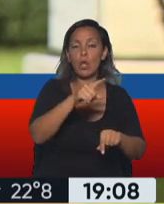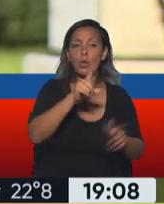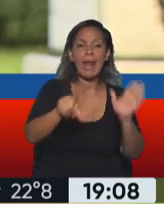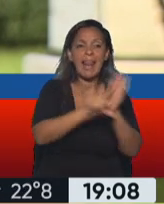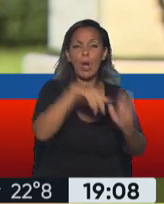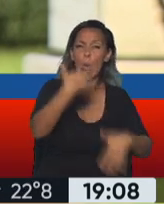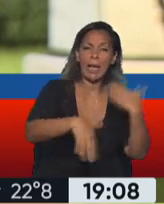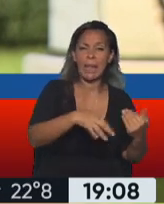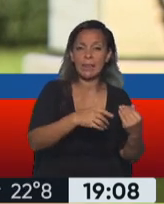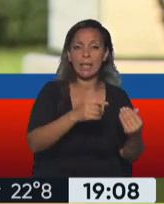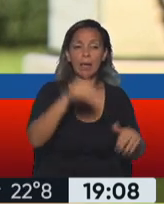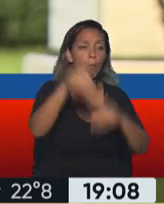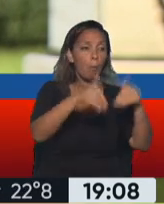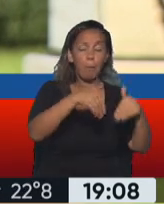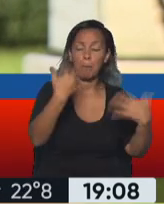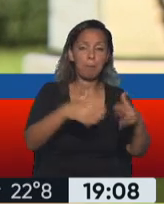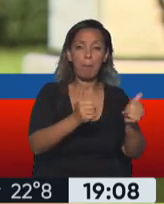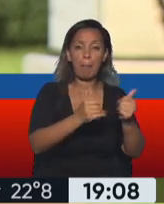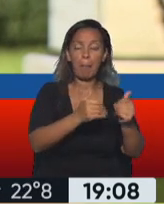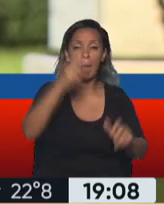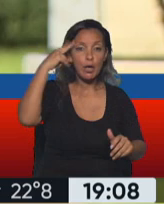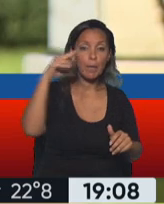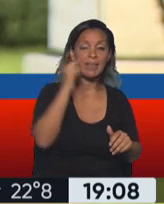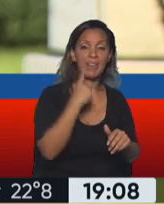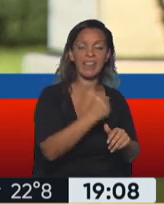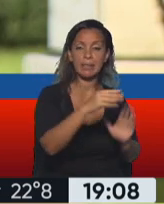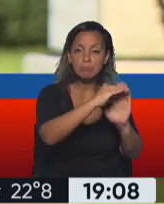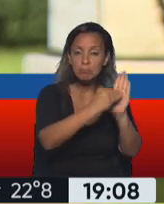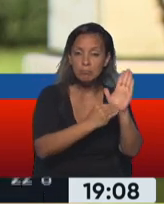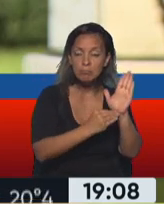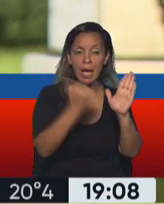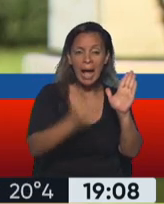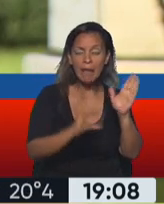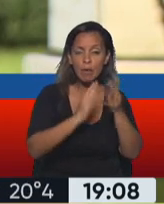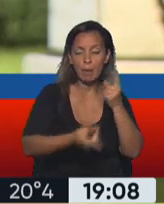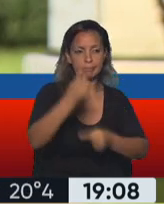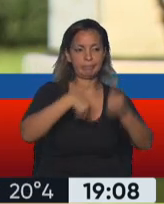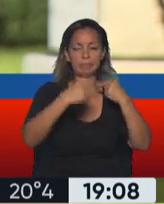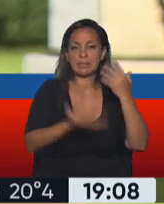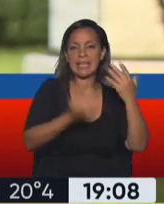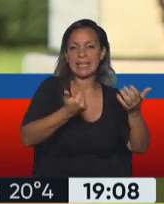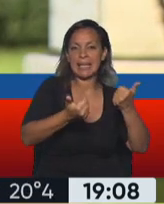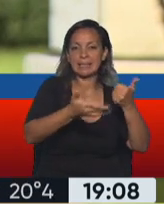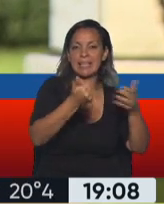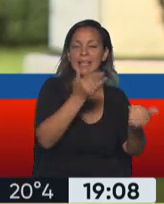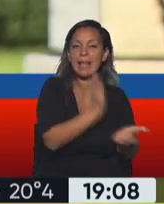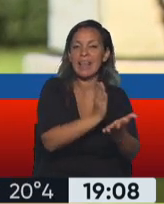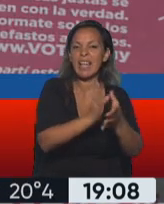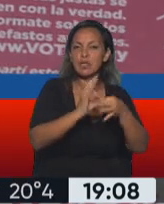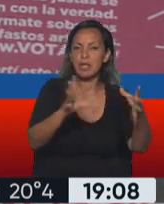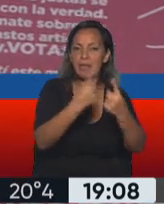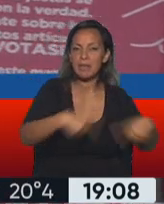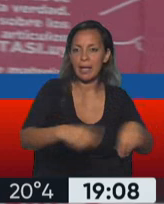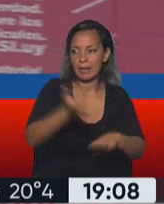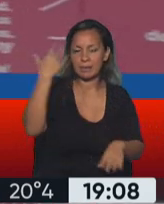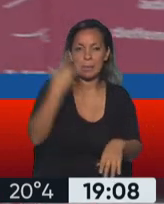consideración que se votó en 90 días y que tiene el mayor retroceso en derechos y libertades desde